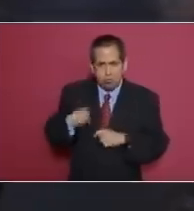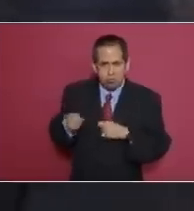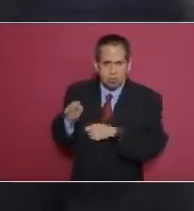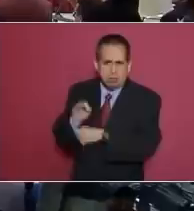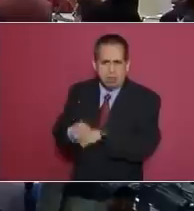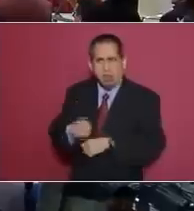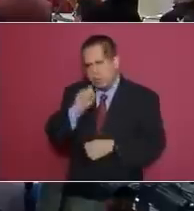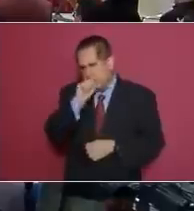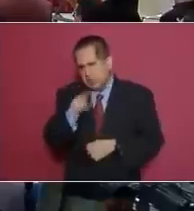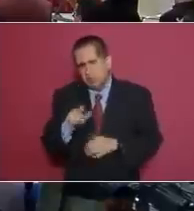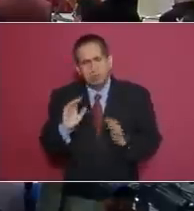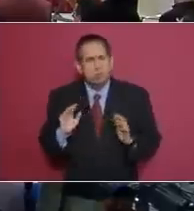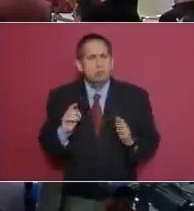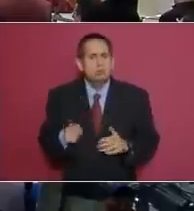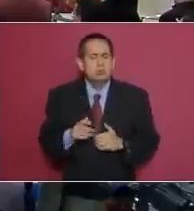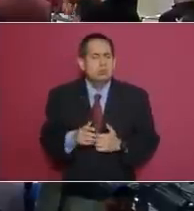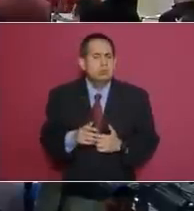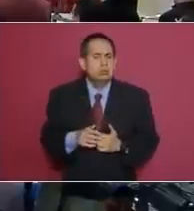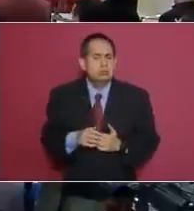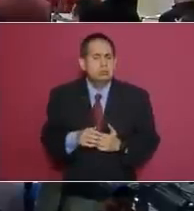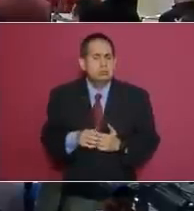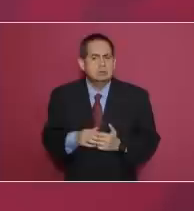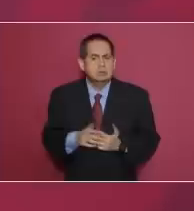al mismo tiempo pues